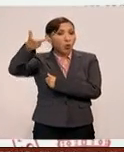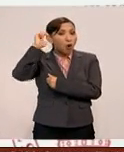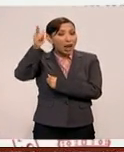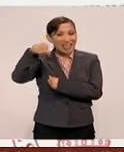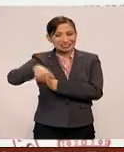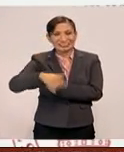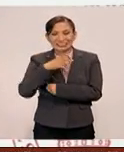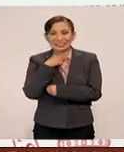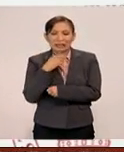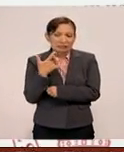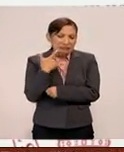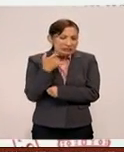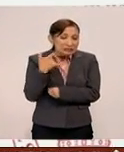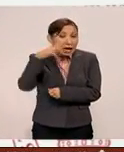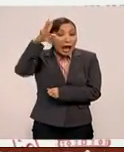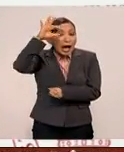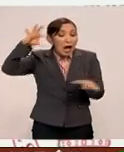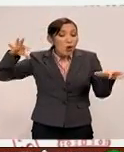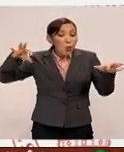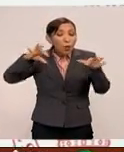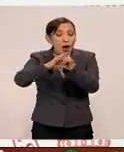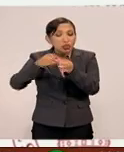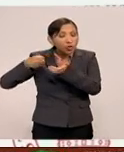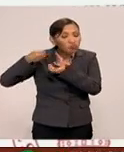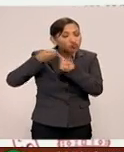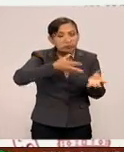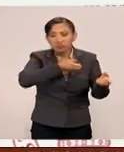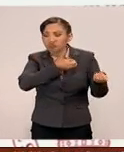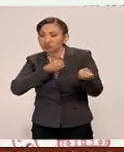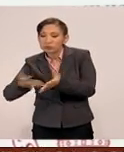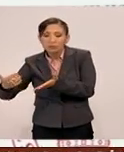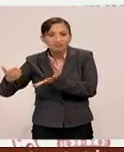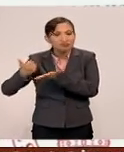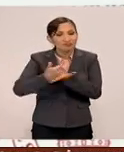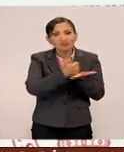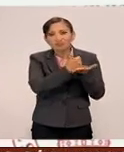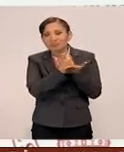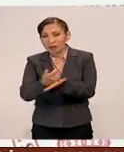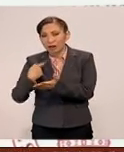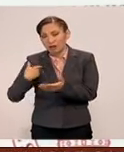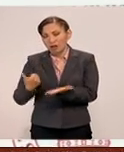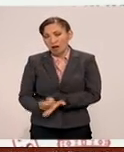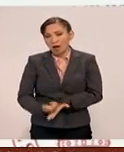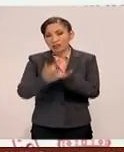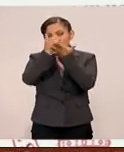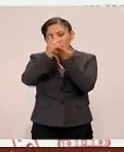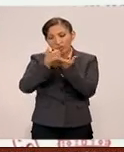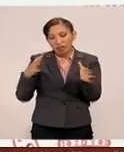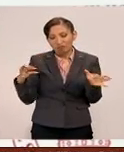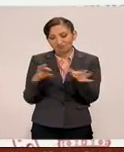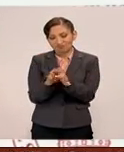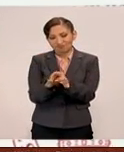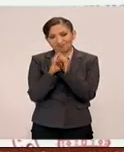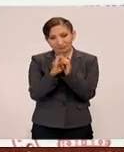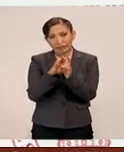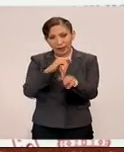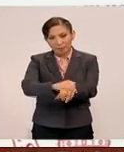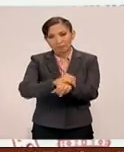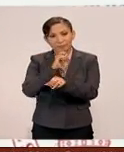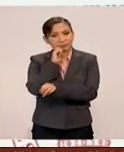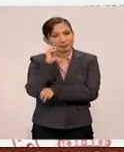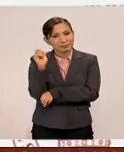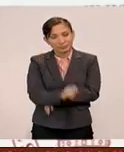estos esfuerzos y estos acuerdos de cooperación nos permitan ensanchar la relación fraterna y de